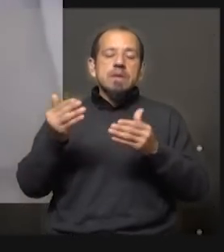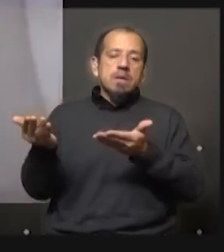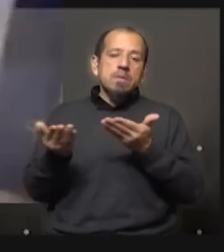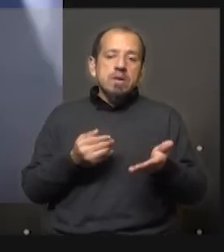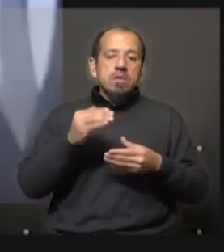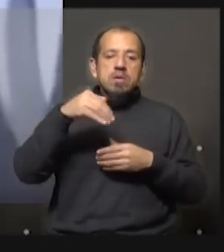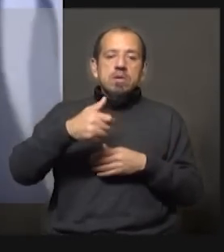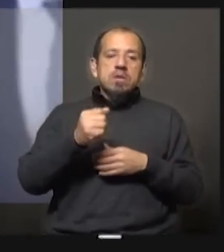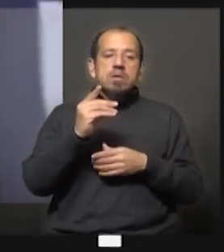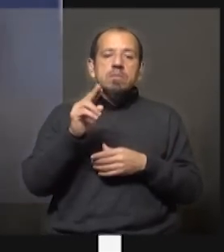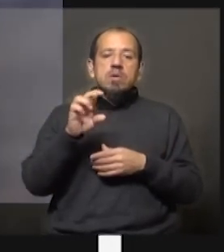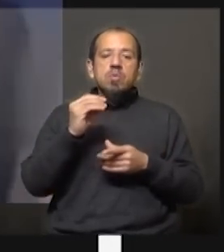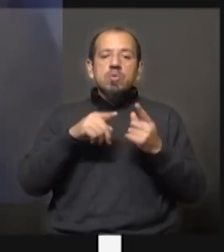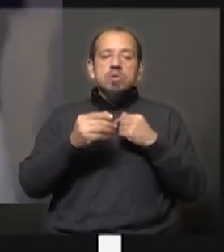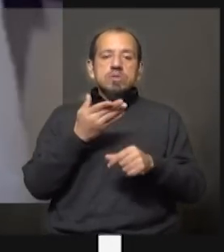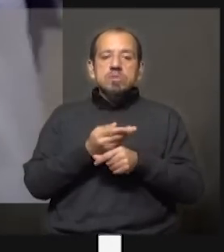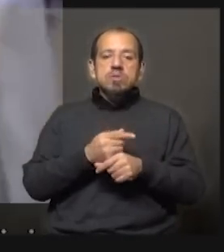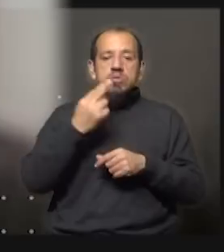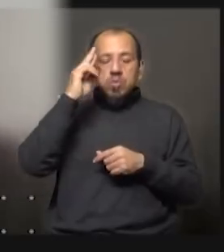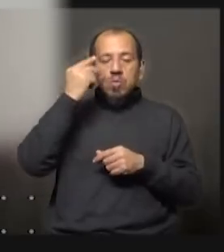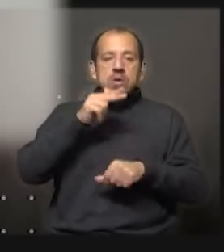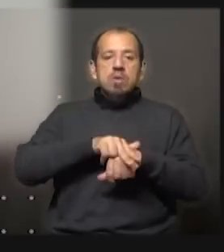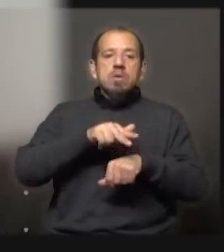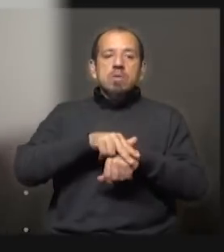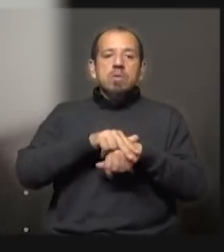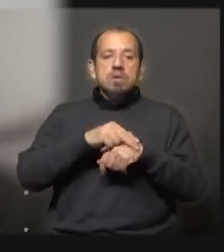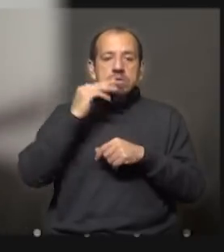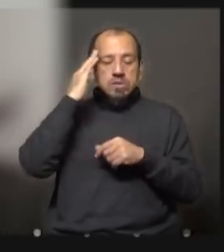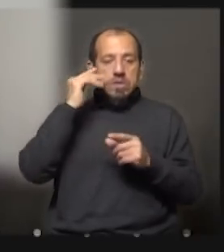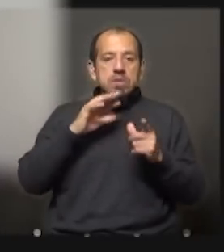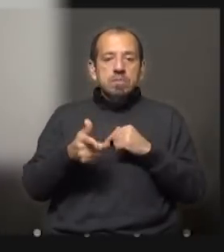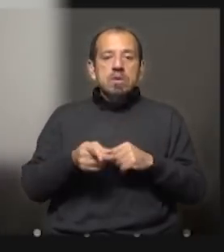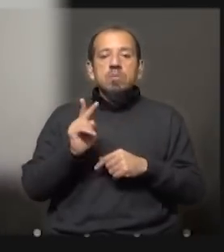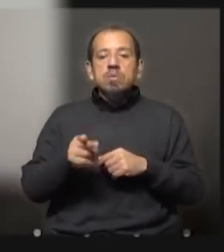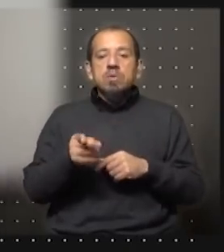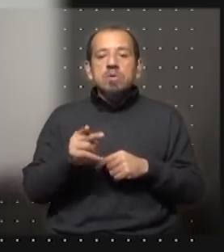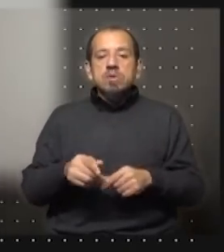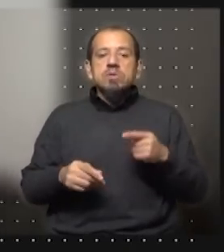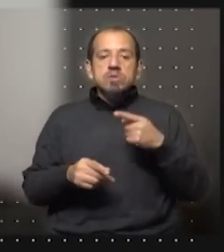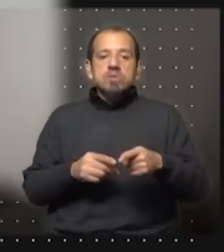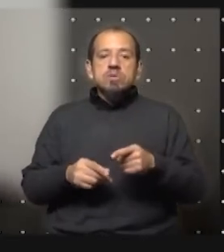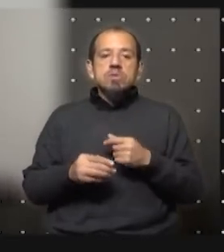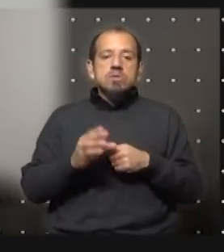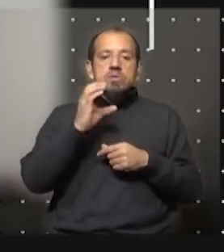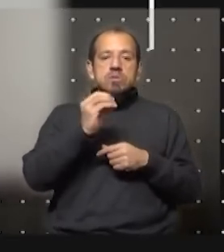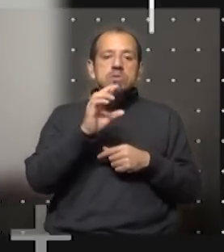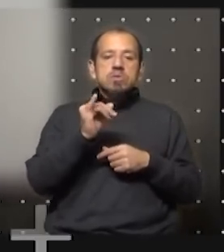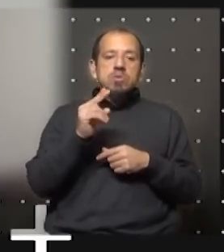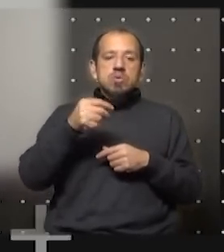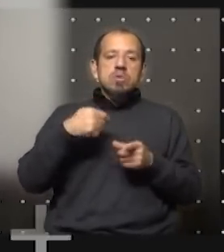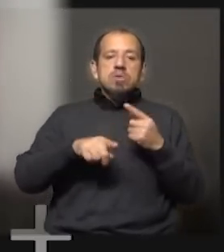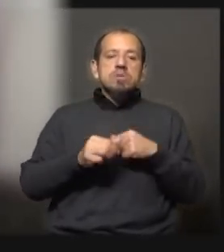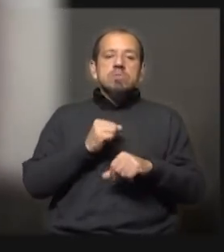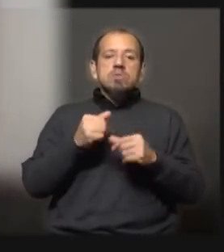a retiro de Brasilia y que ha pedido de Uruguay y Paraguay se ocuparán en conocer las razones para la prohibición contra la opositora María Corina Machado de poder